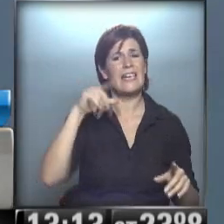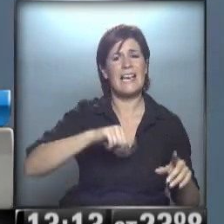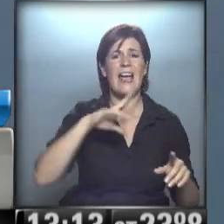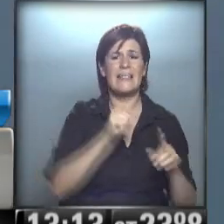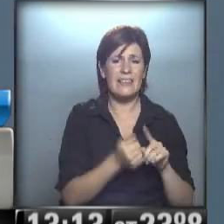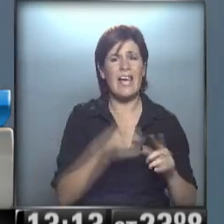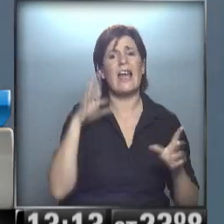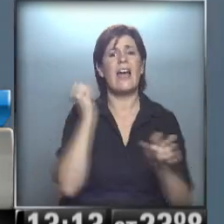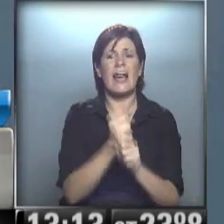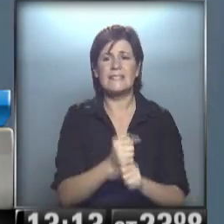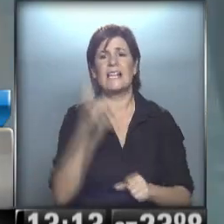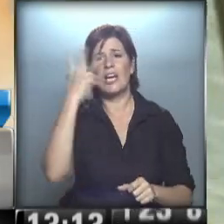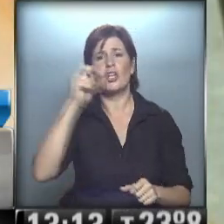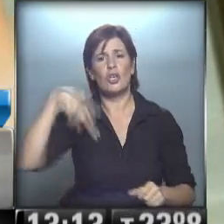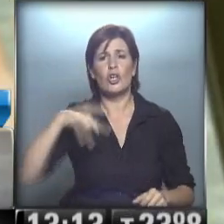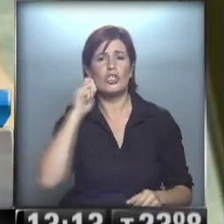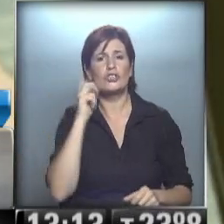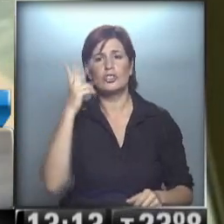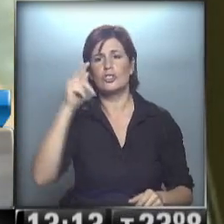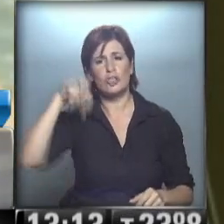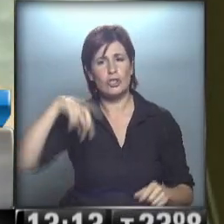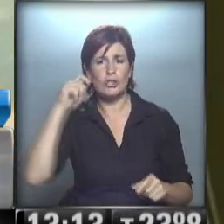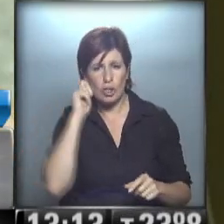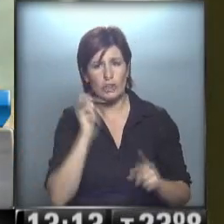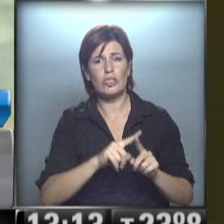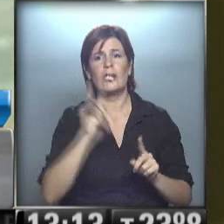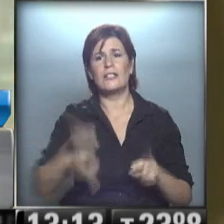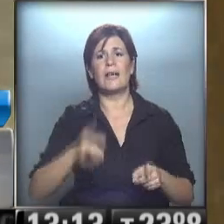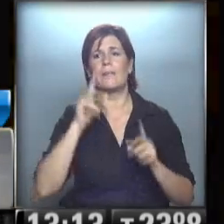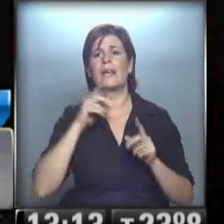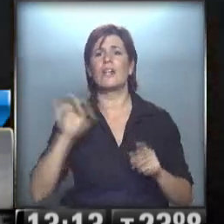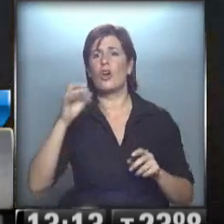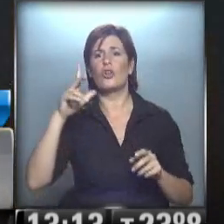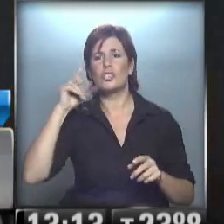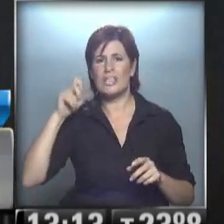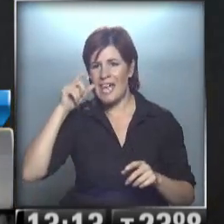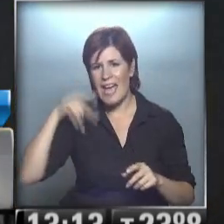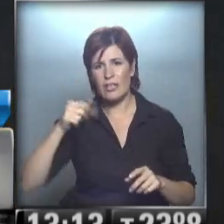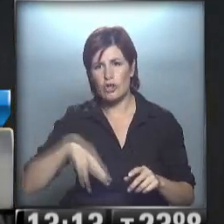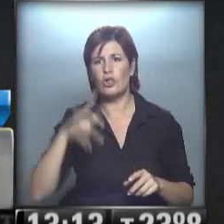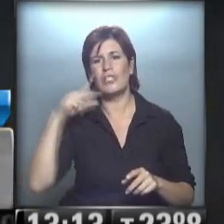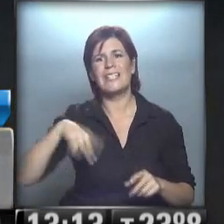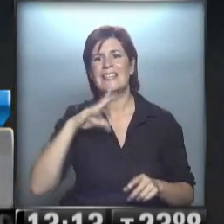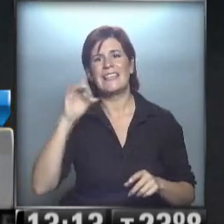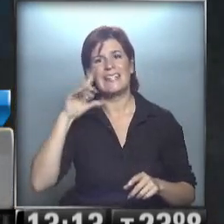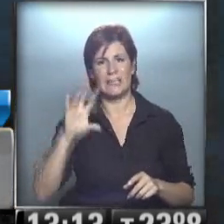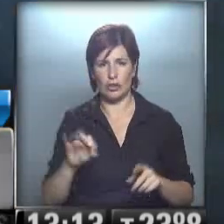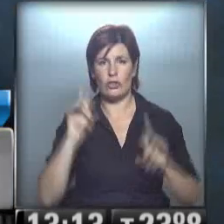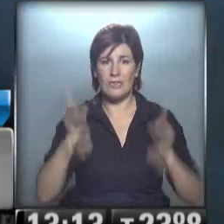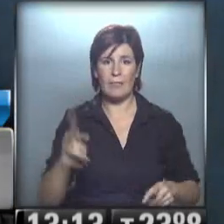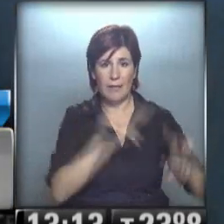noreste y en el mar de andamán en el oeste del océano Índico el rastrillaje también continúa en Tierra Firme sobre la